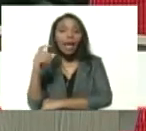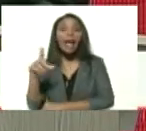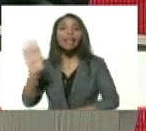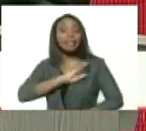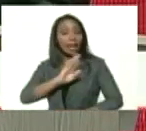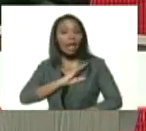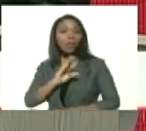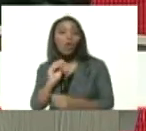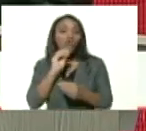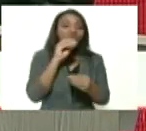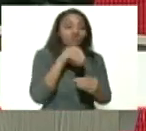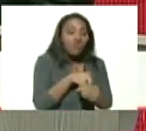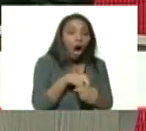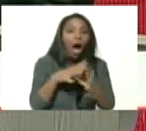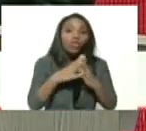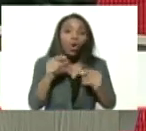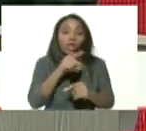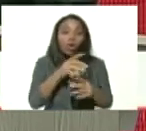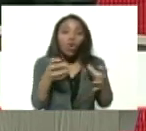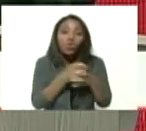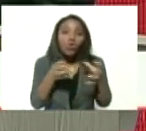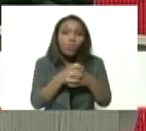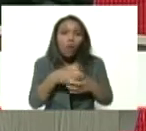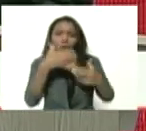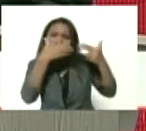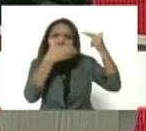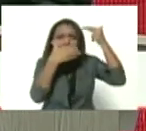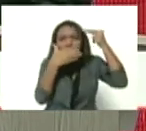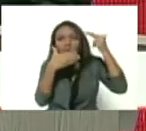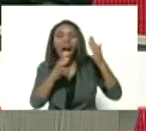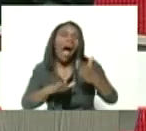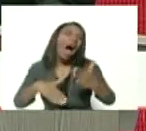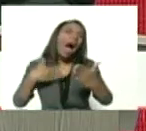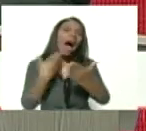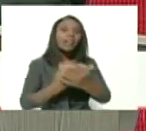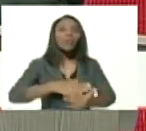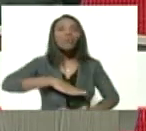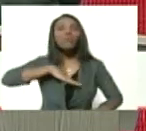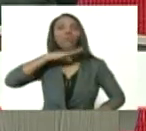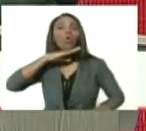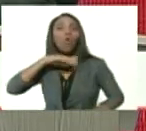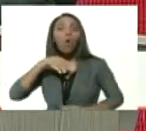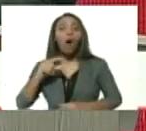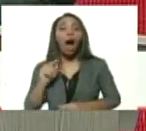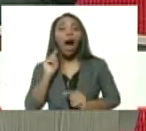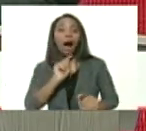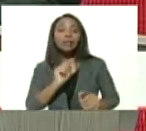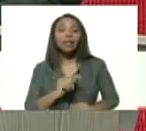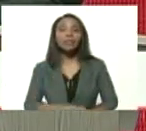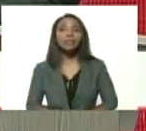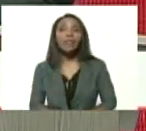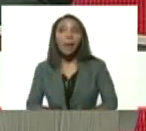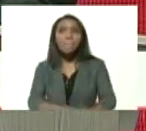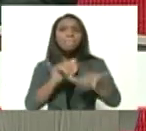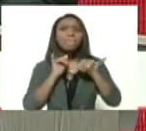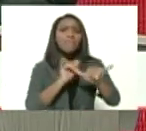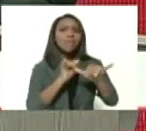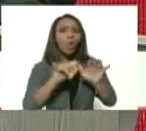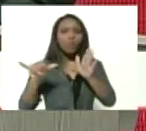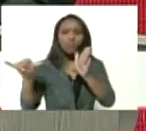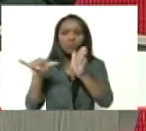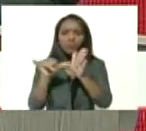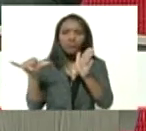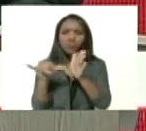tenemos infiltrado a todos estos grupos criminales, terroristas, hasta los tequeteques, en las mismas cercanías,